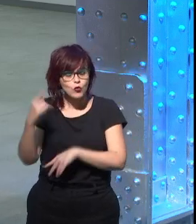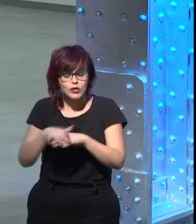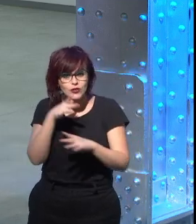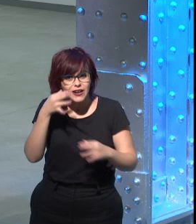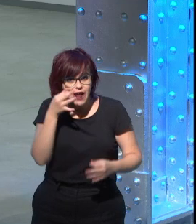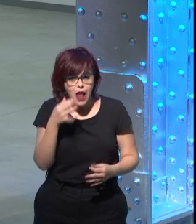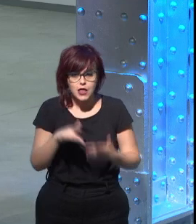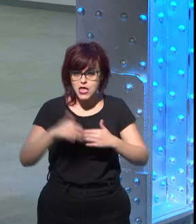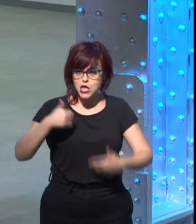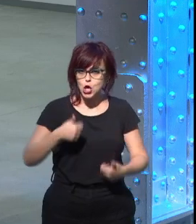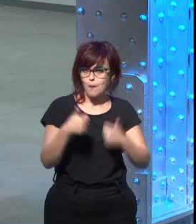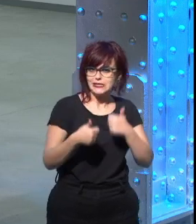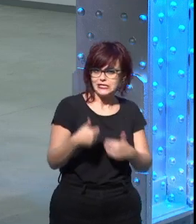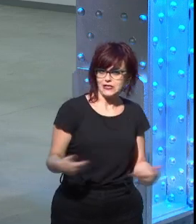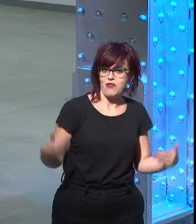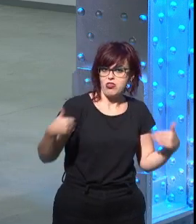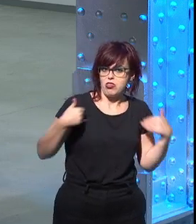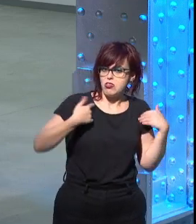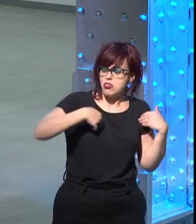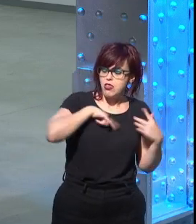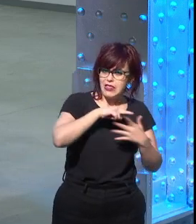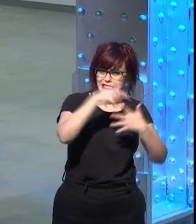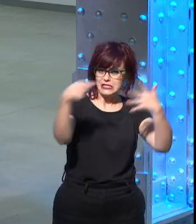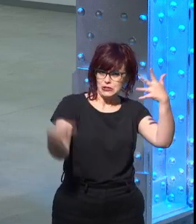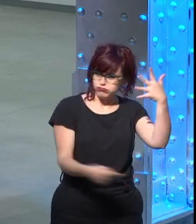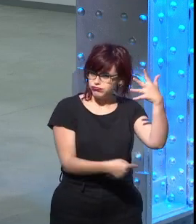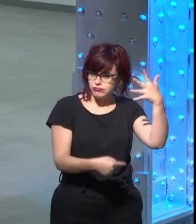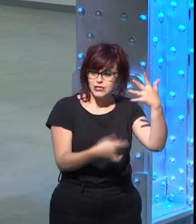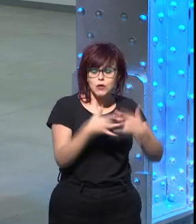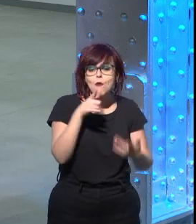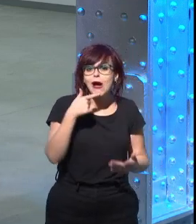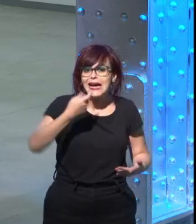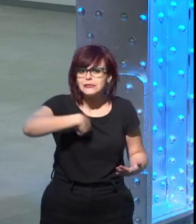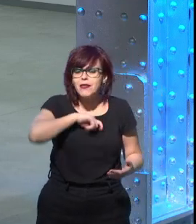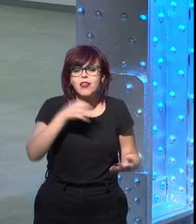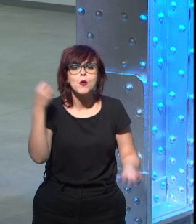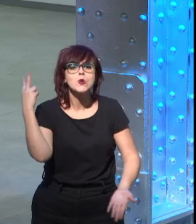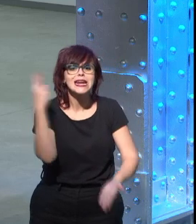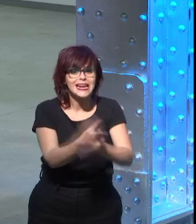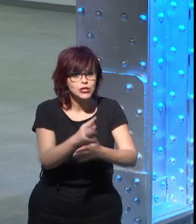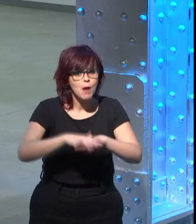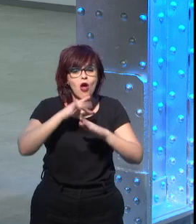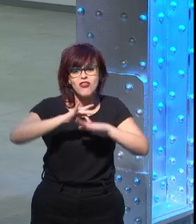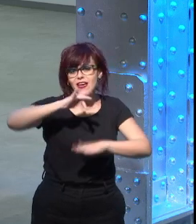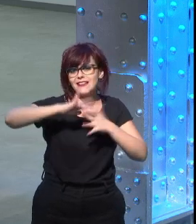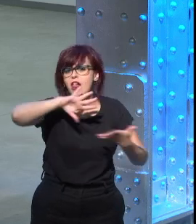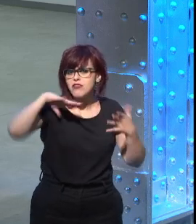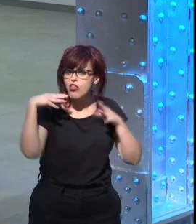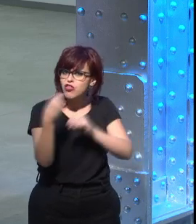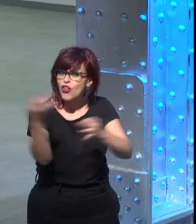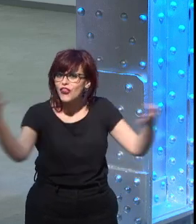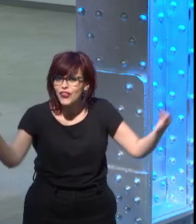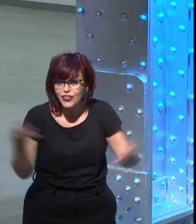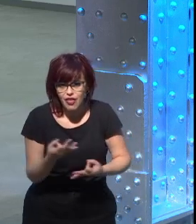por competitividad. Y por lo tanto, España tiene un desafío de avanzar en la digitalización, porque